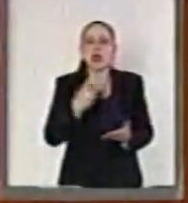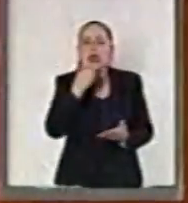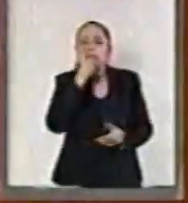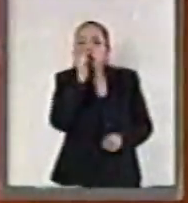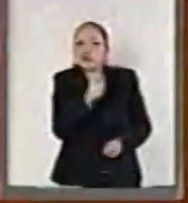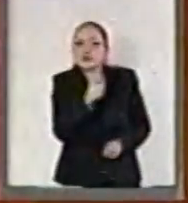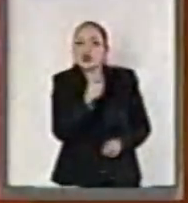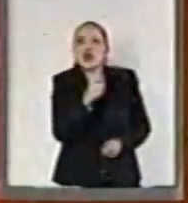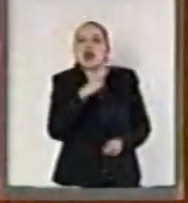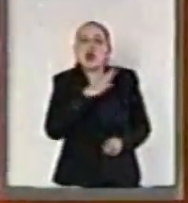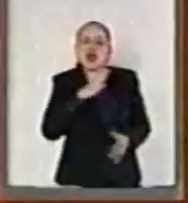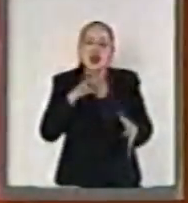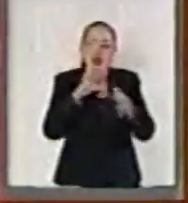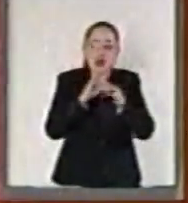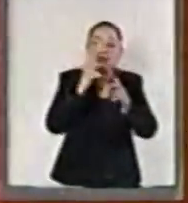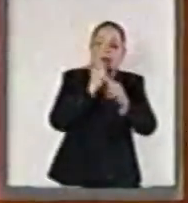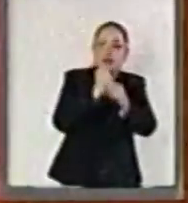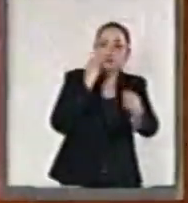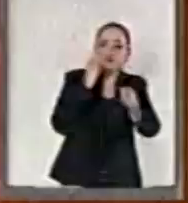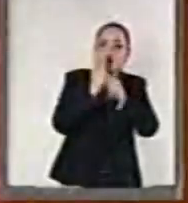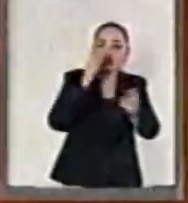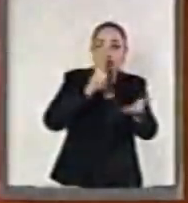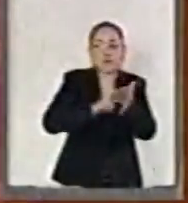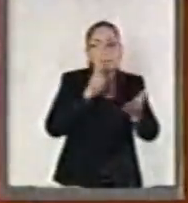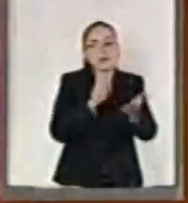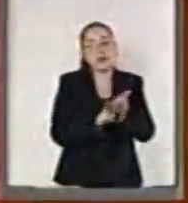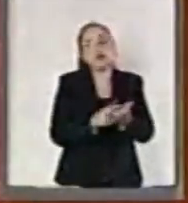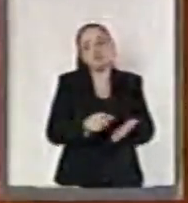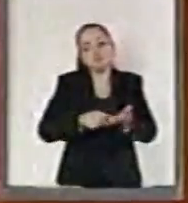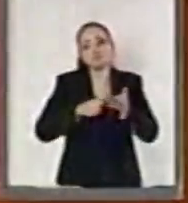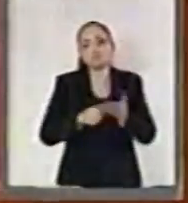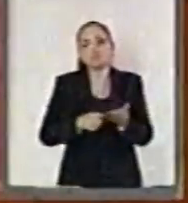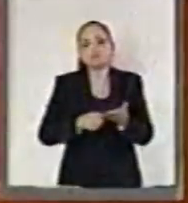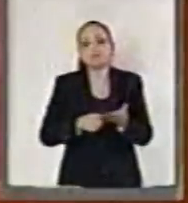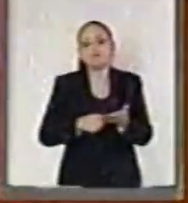resulta del costo del transporte que